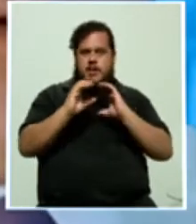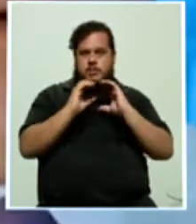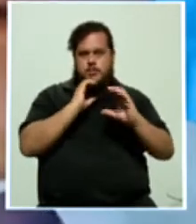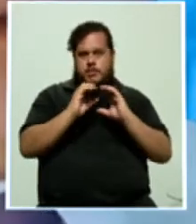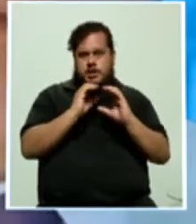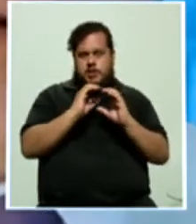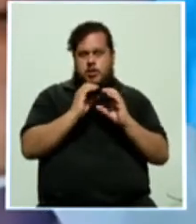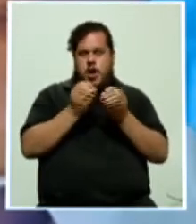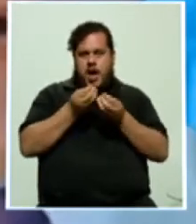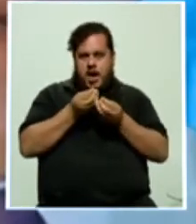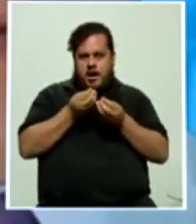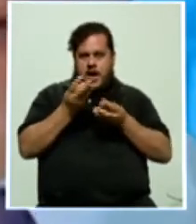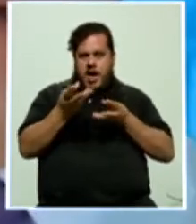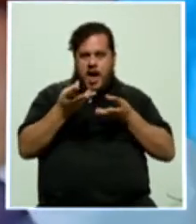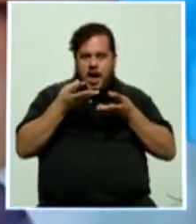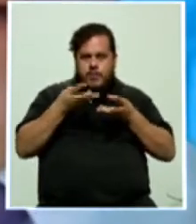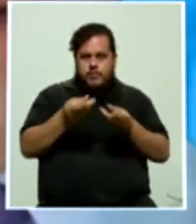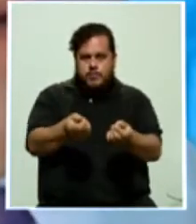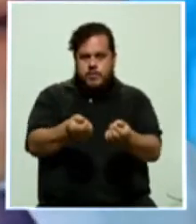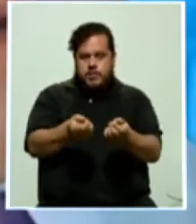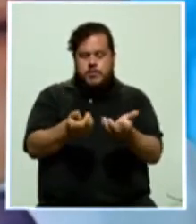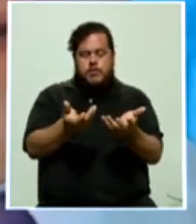fluido de forma tal que